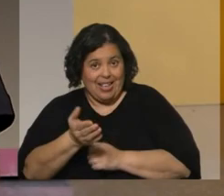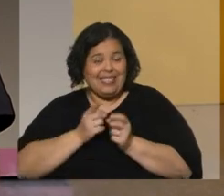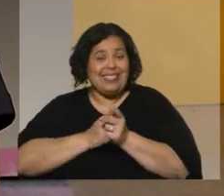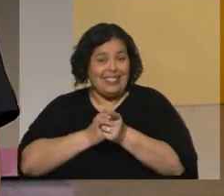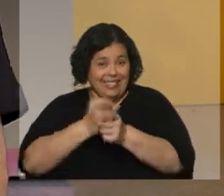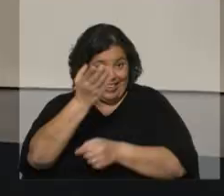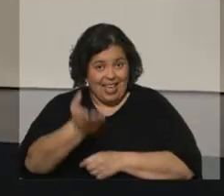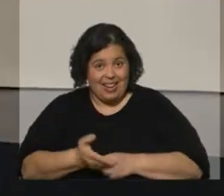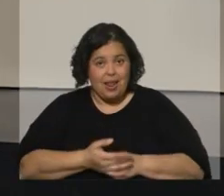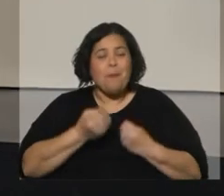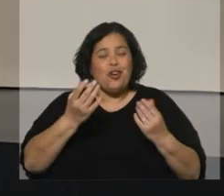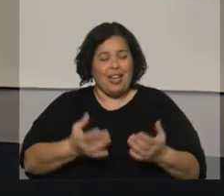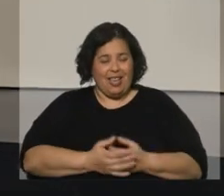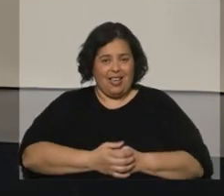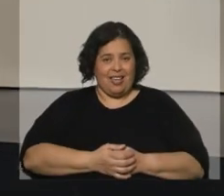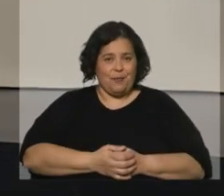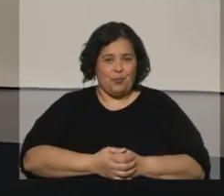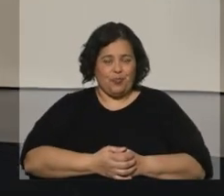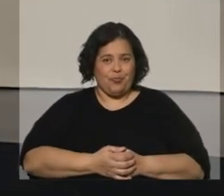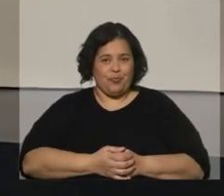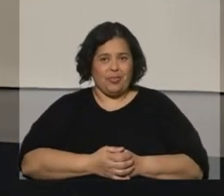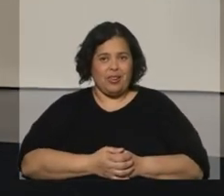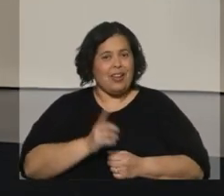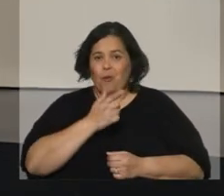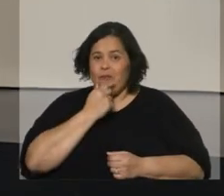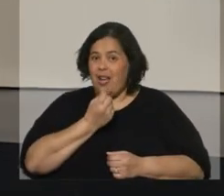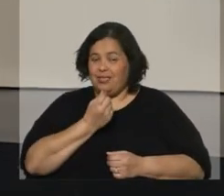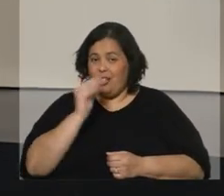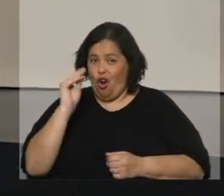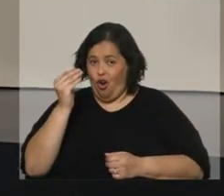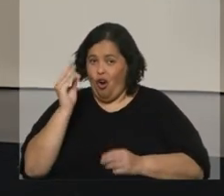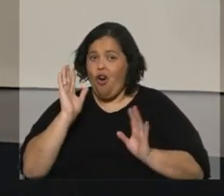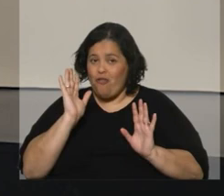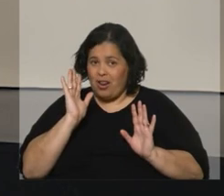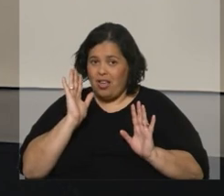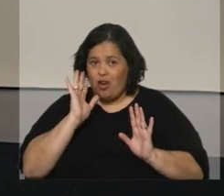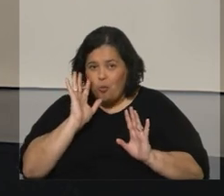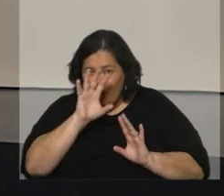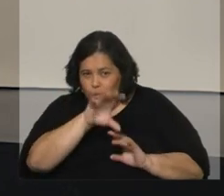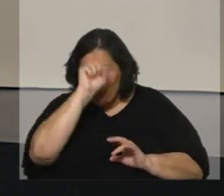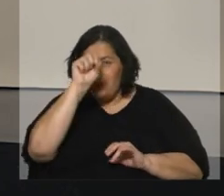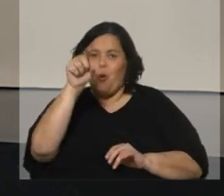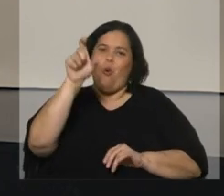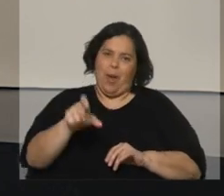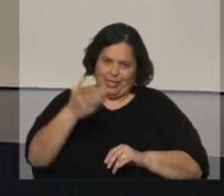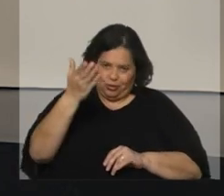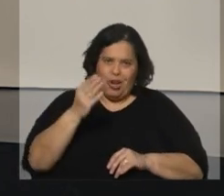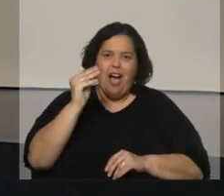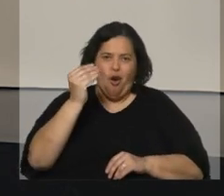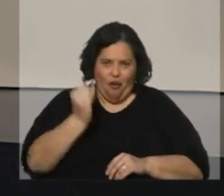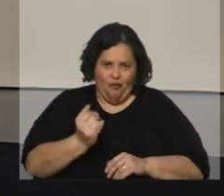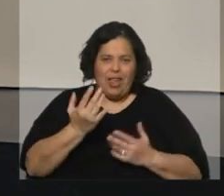sigue a qué se debe ese porque no es fácil la gente joven sintonizarla tú sos una persona joven por supuesto